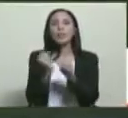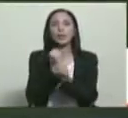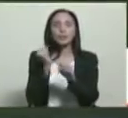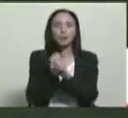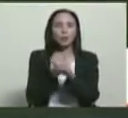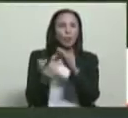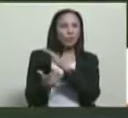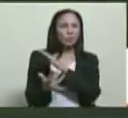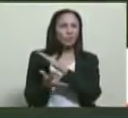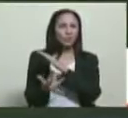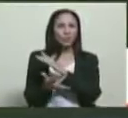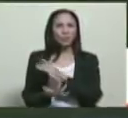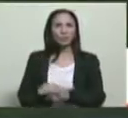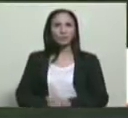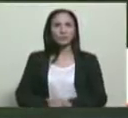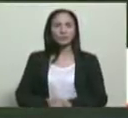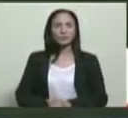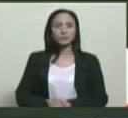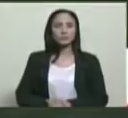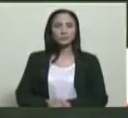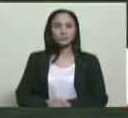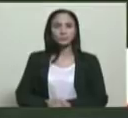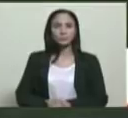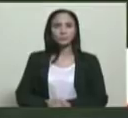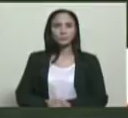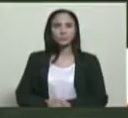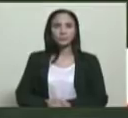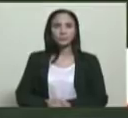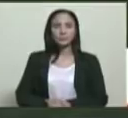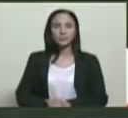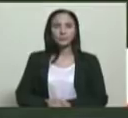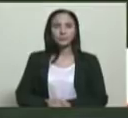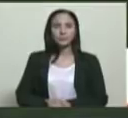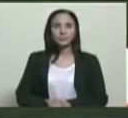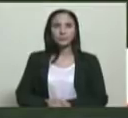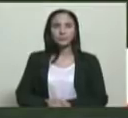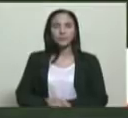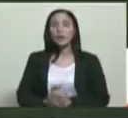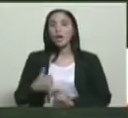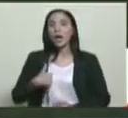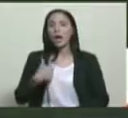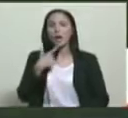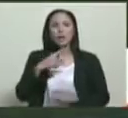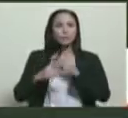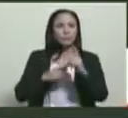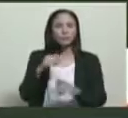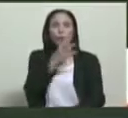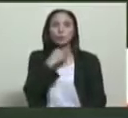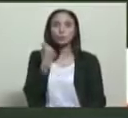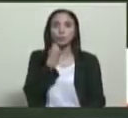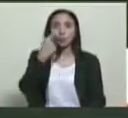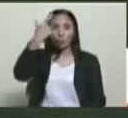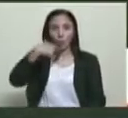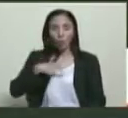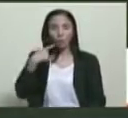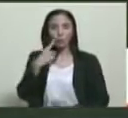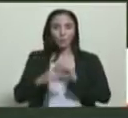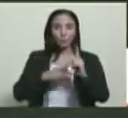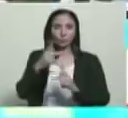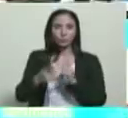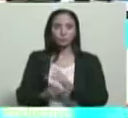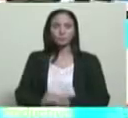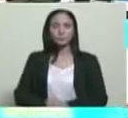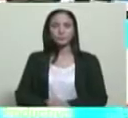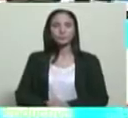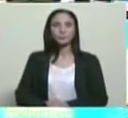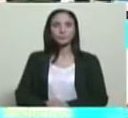Digital, para invertir en Soy Joven Productivo, para invertir en Chamba